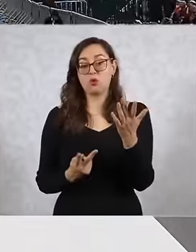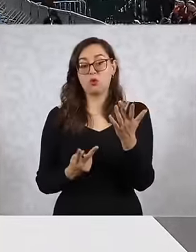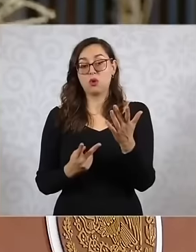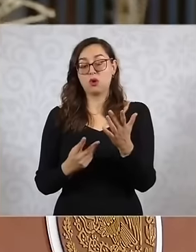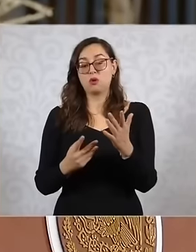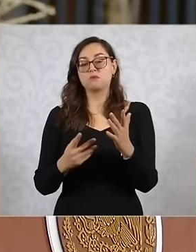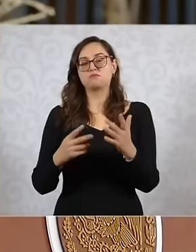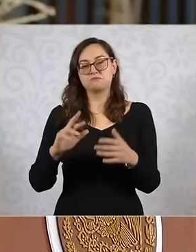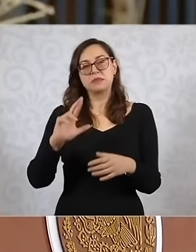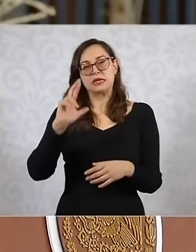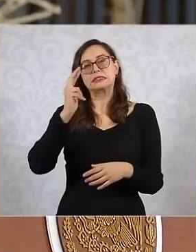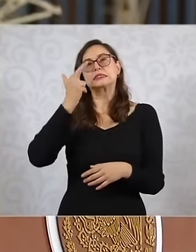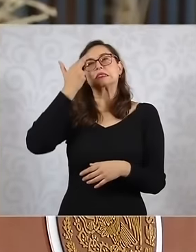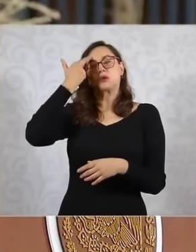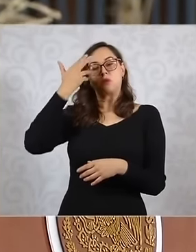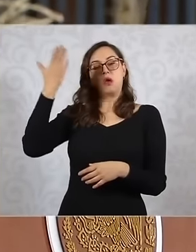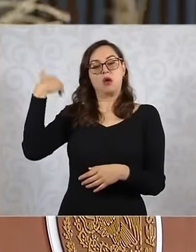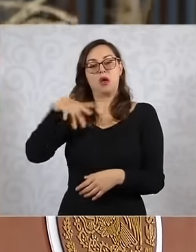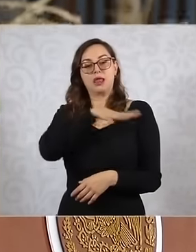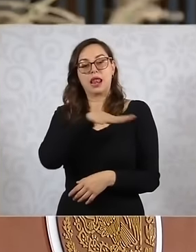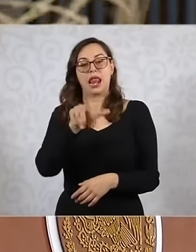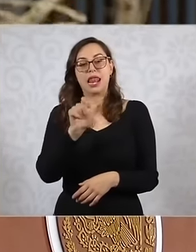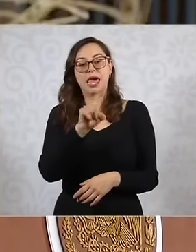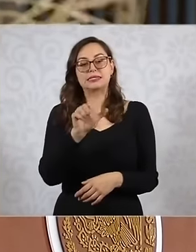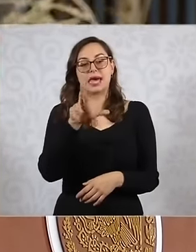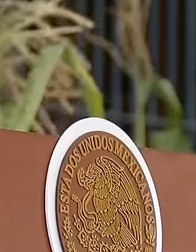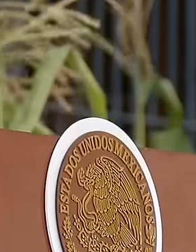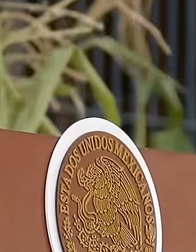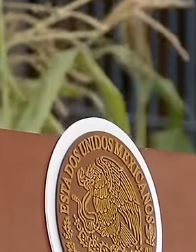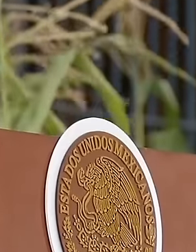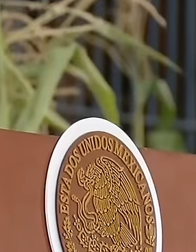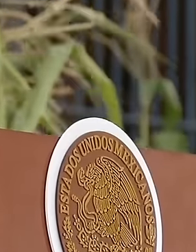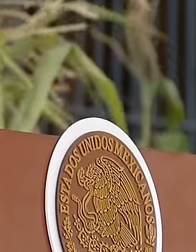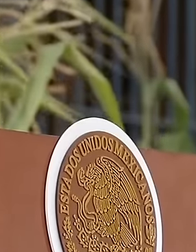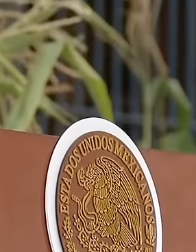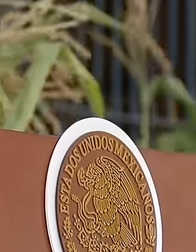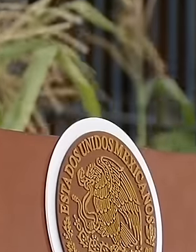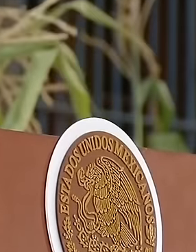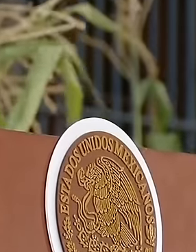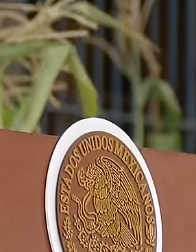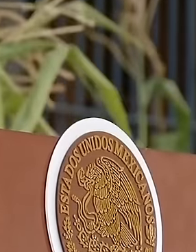recordando al general Lázaro Cárdenas, que fue responsable